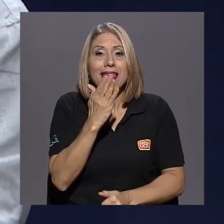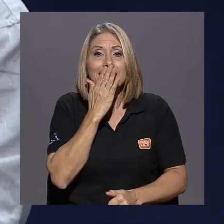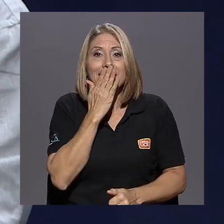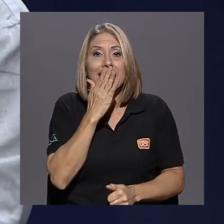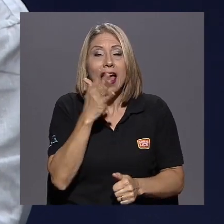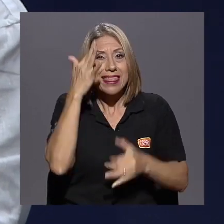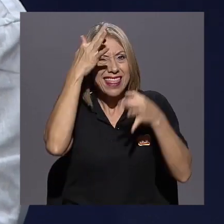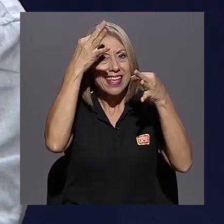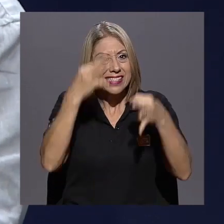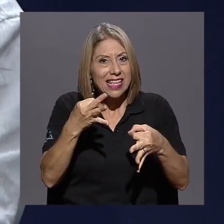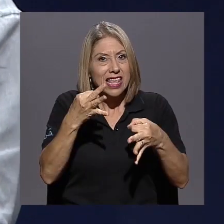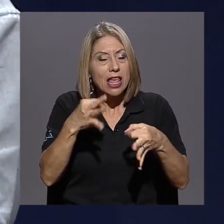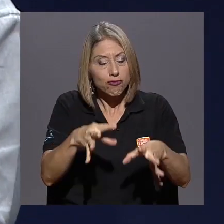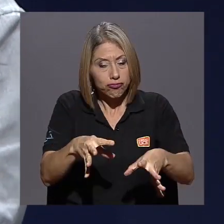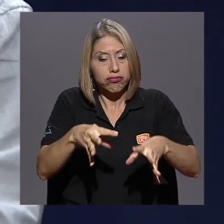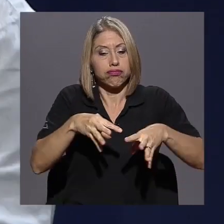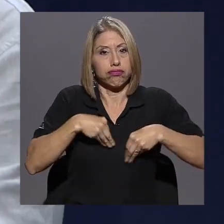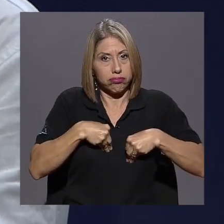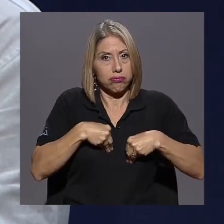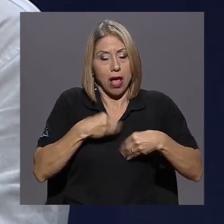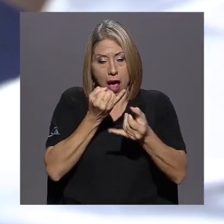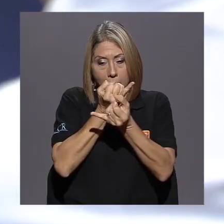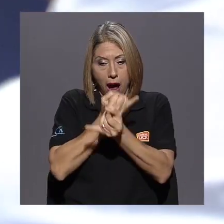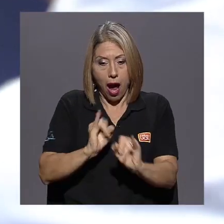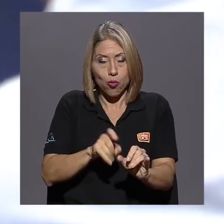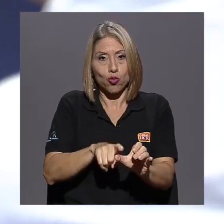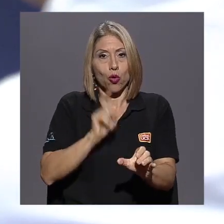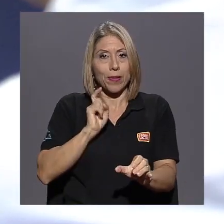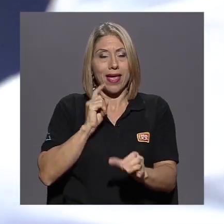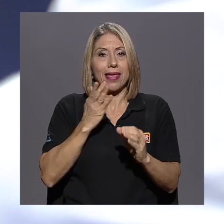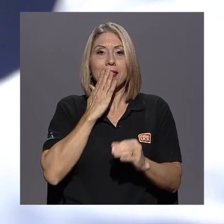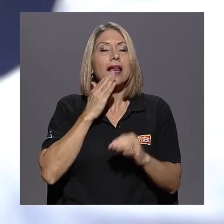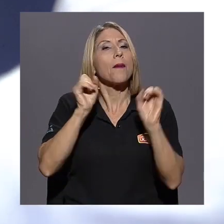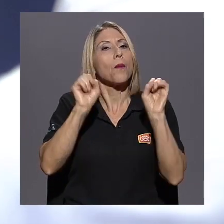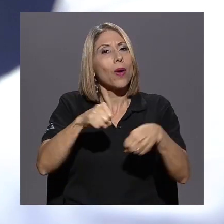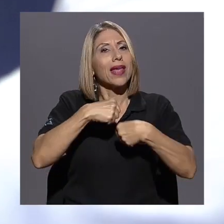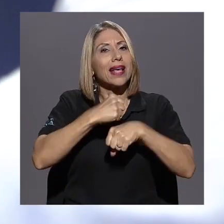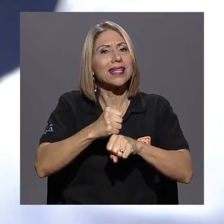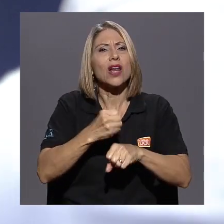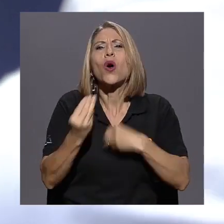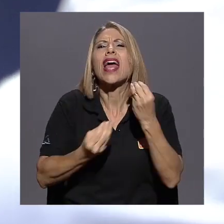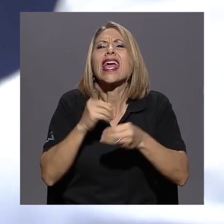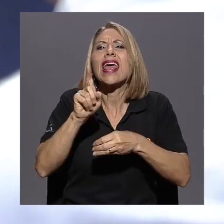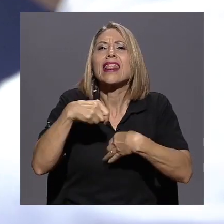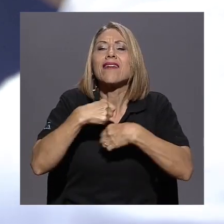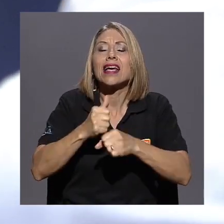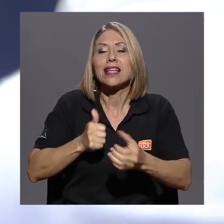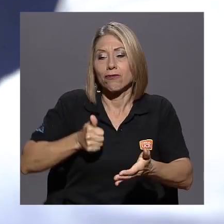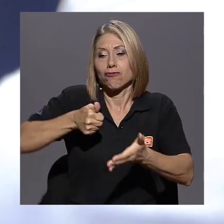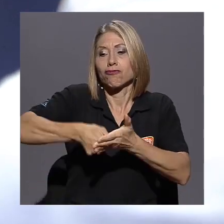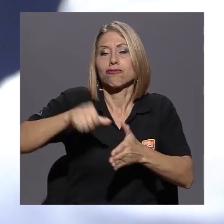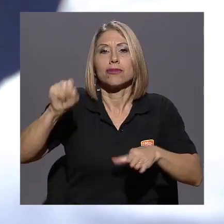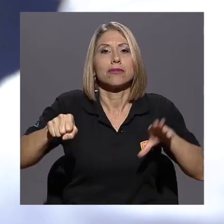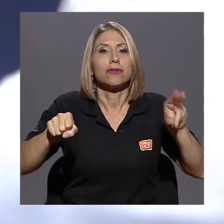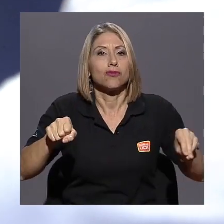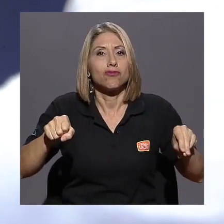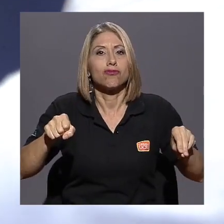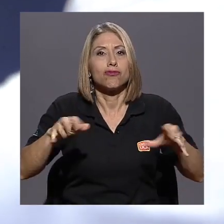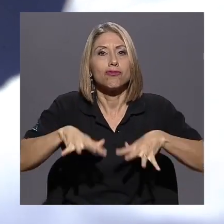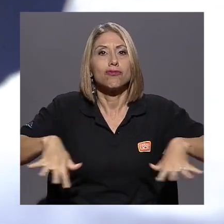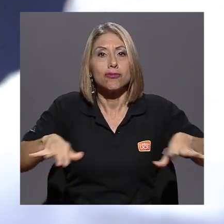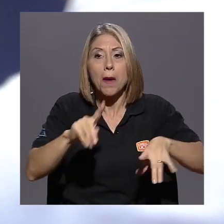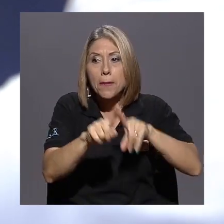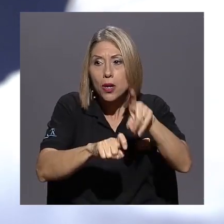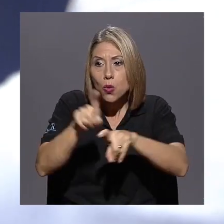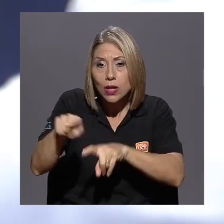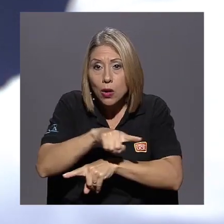condición de autonomía indígena pueden hacerlo que es lo que tiene que hacer un referéndum local donde se pregunta la población ésta nos